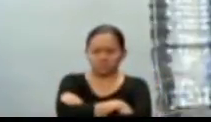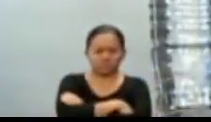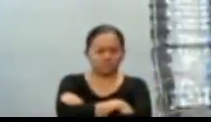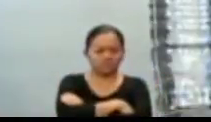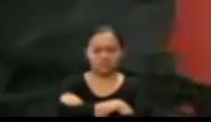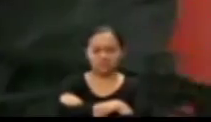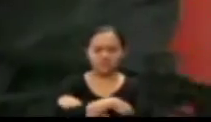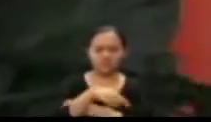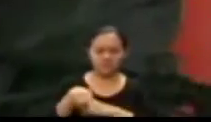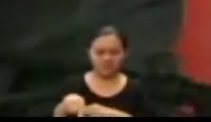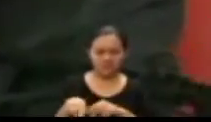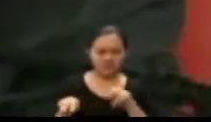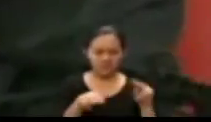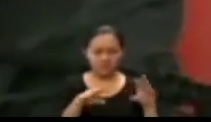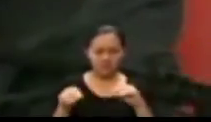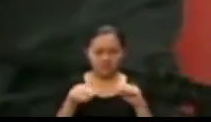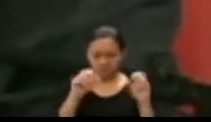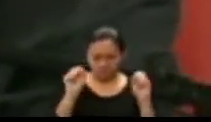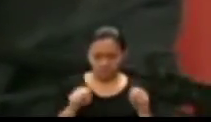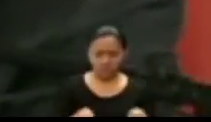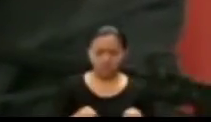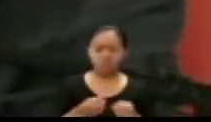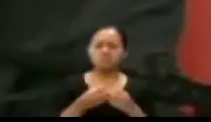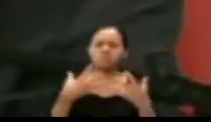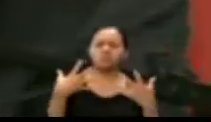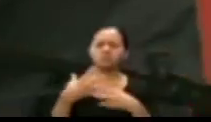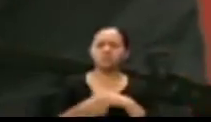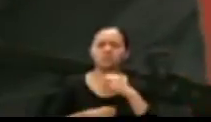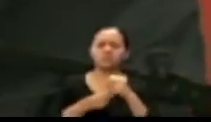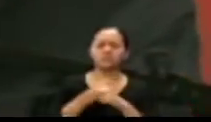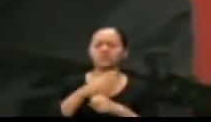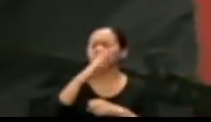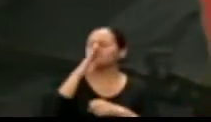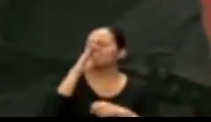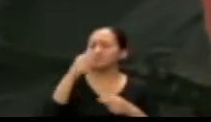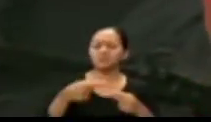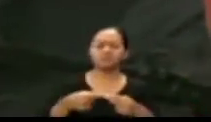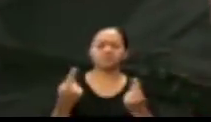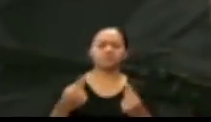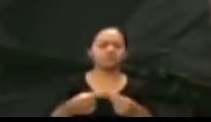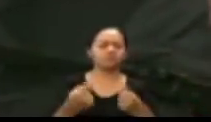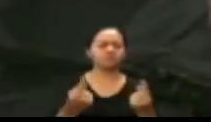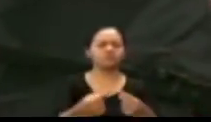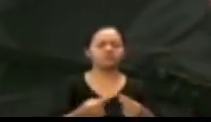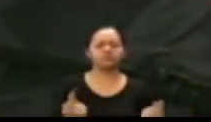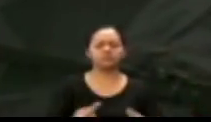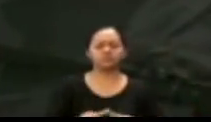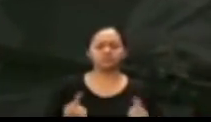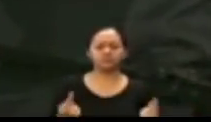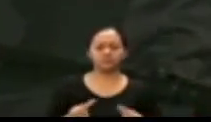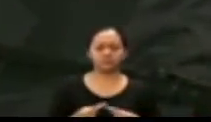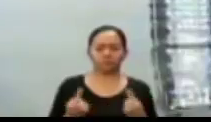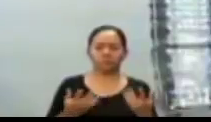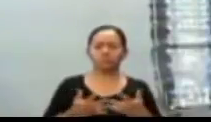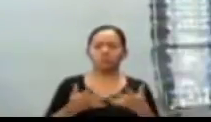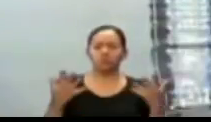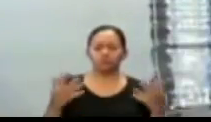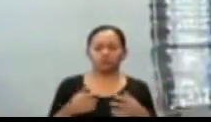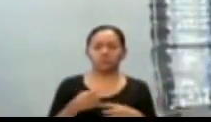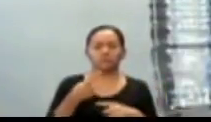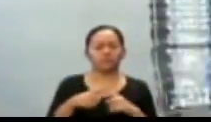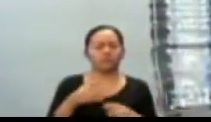grupos delitarios absolutamente reaccionarios. Cuando históricamente por décadas han estado en contraposición, contraposición por la explotación de la que fueron objeto. Entonces